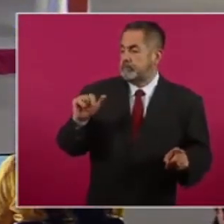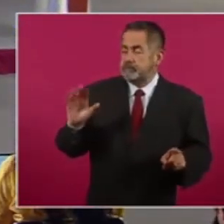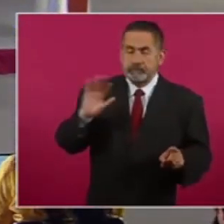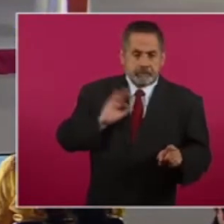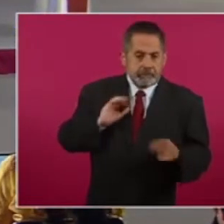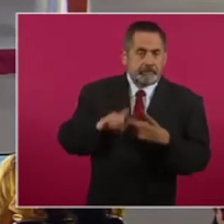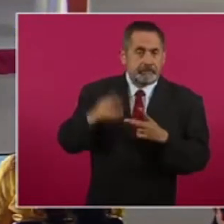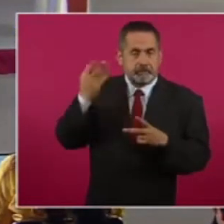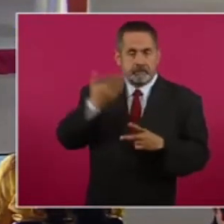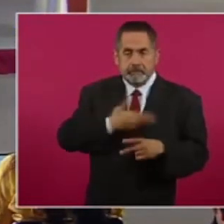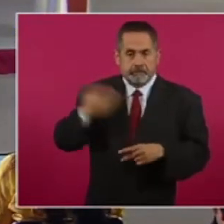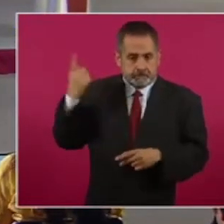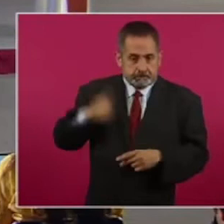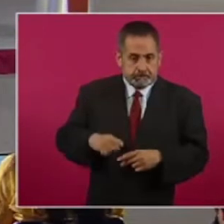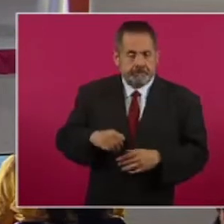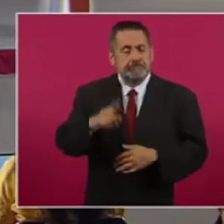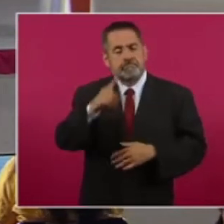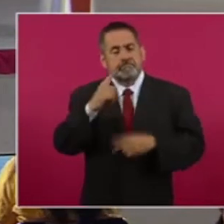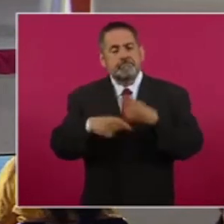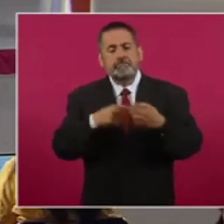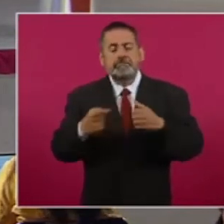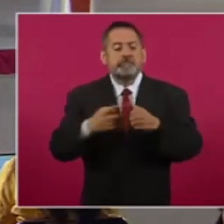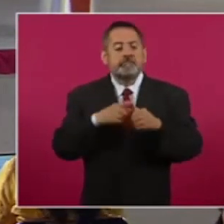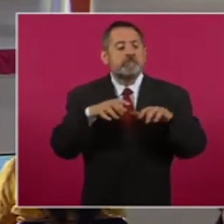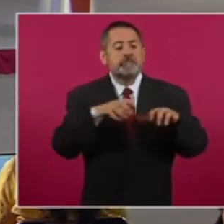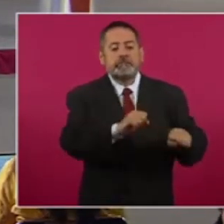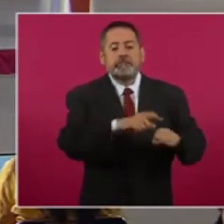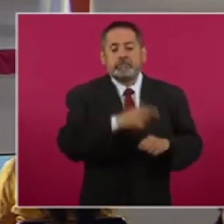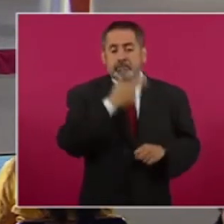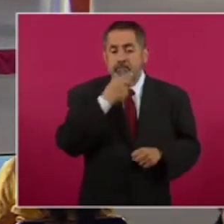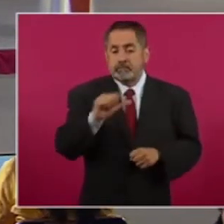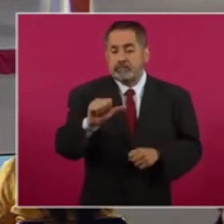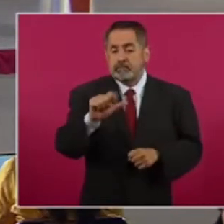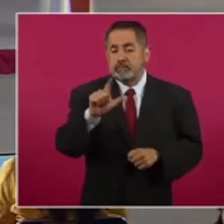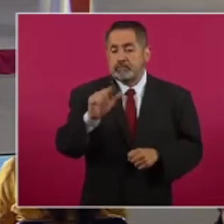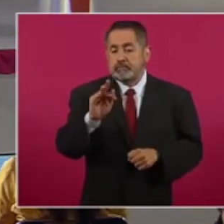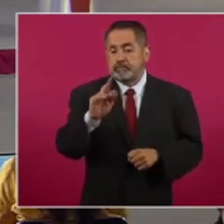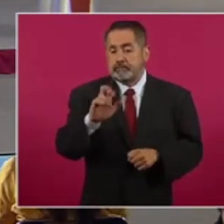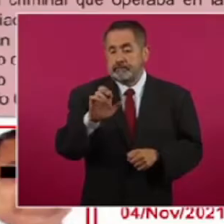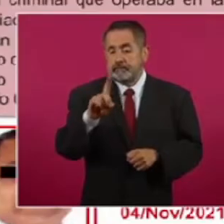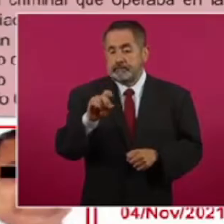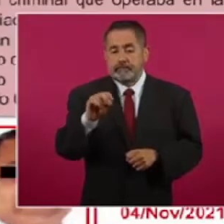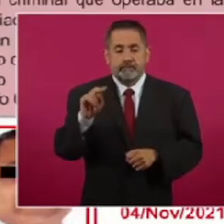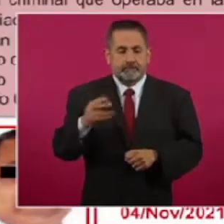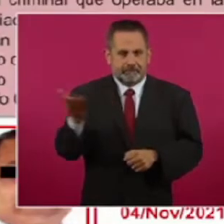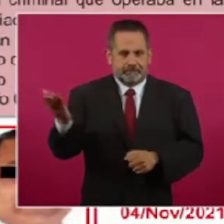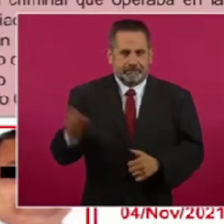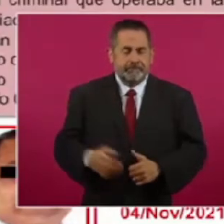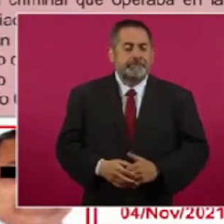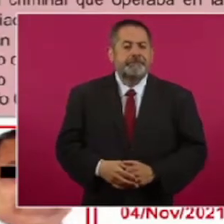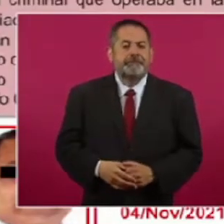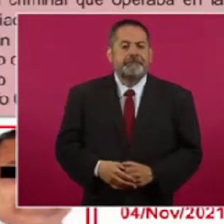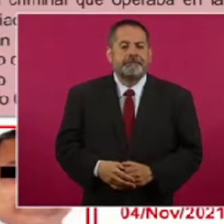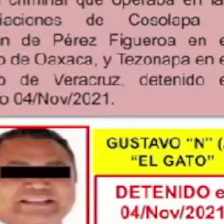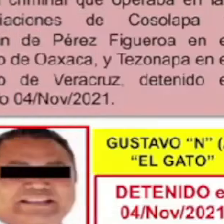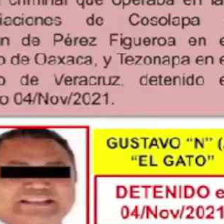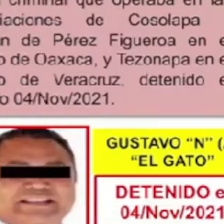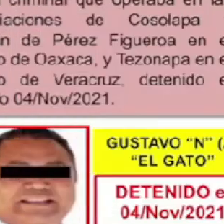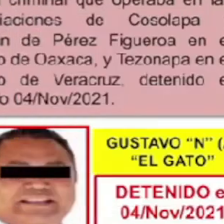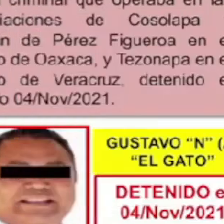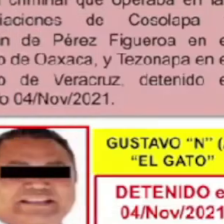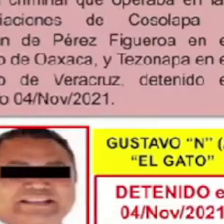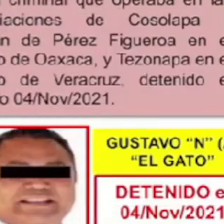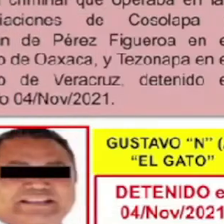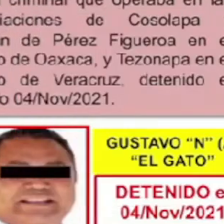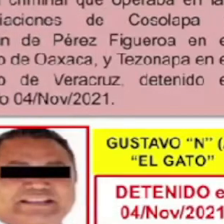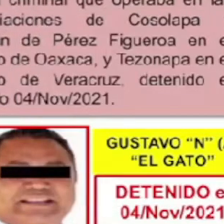Damos cuenta, en primer término, de la detención de Alfredo N., alias El Balín, acontecida el pasado 20 de mayo. Fue